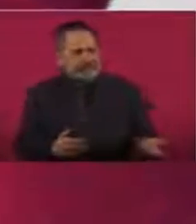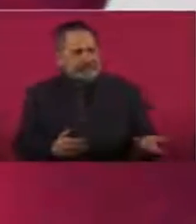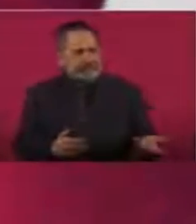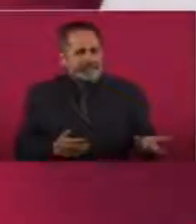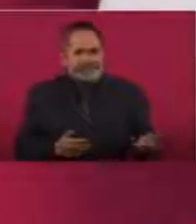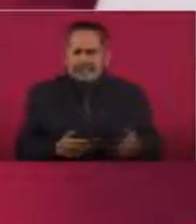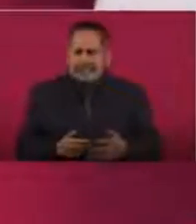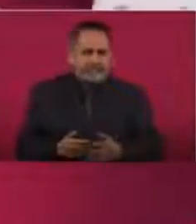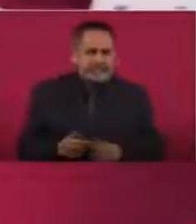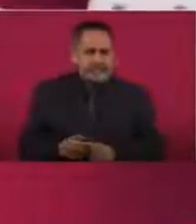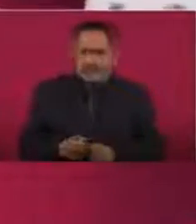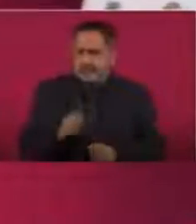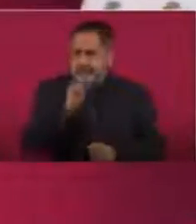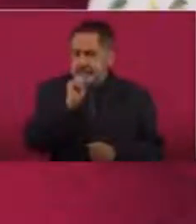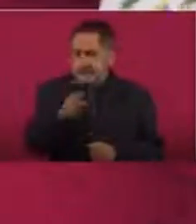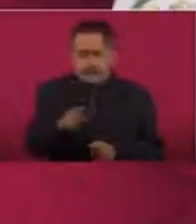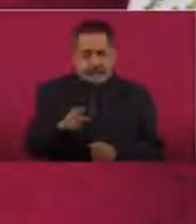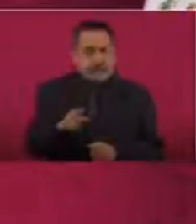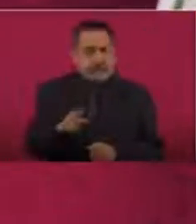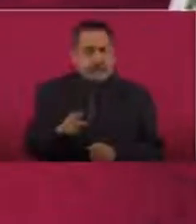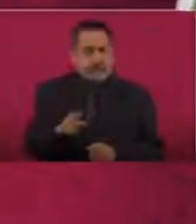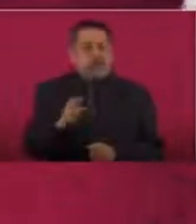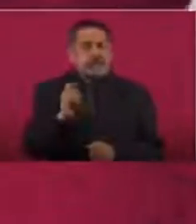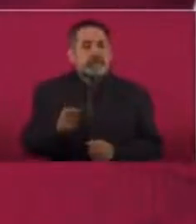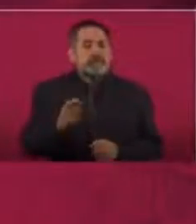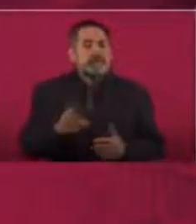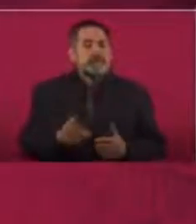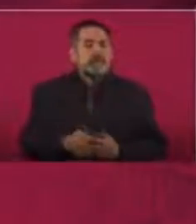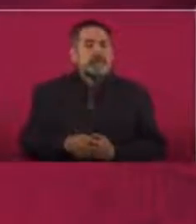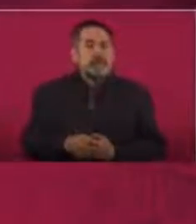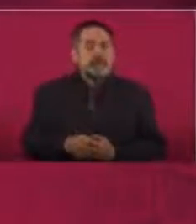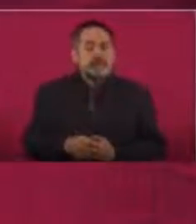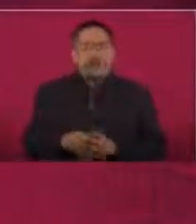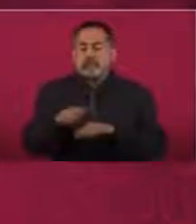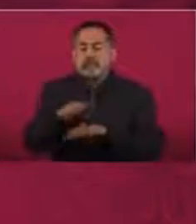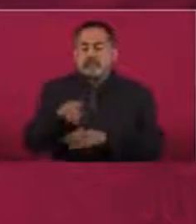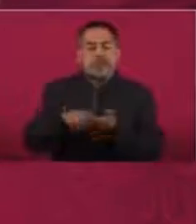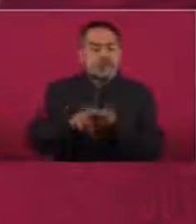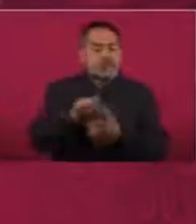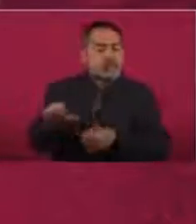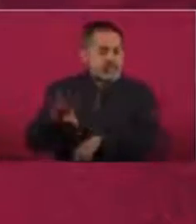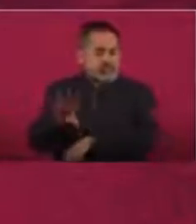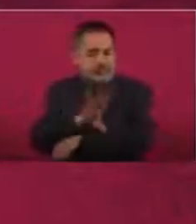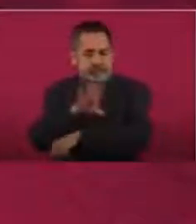Pero eso mismo fue lo que hicieron en el sector energético.